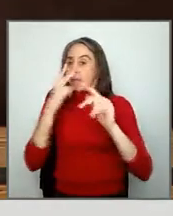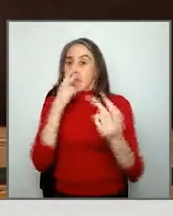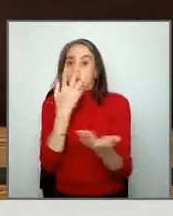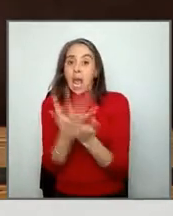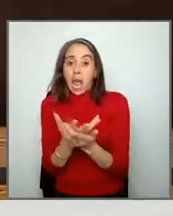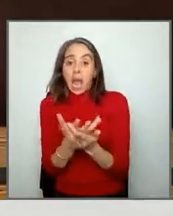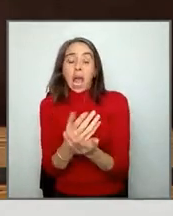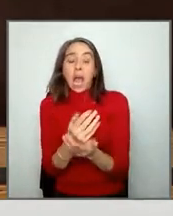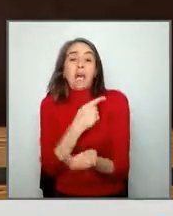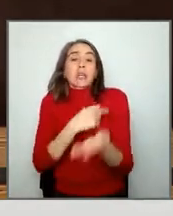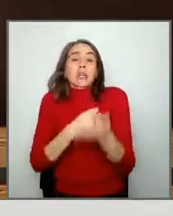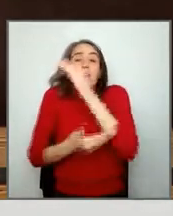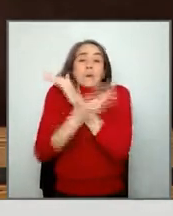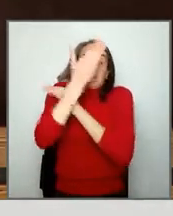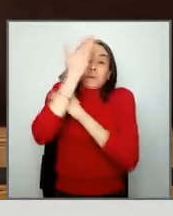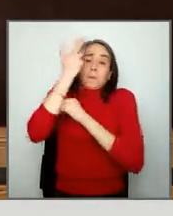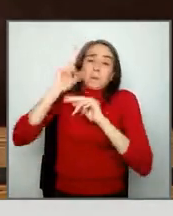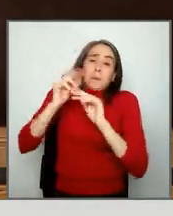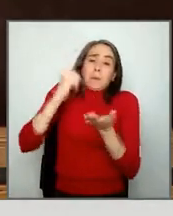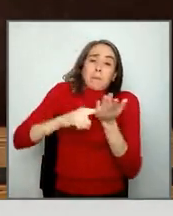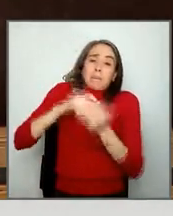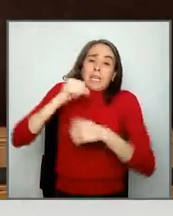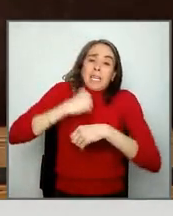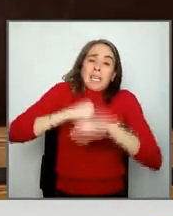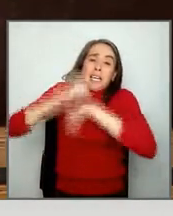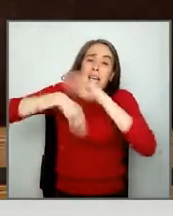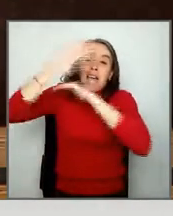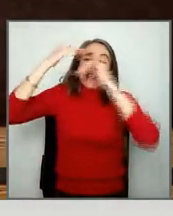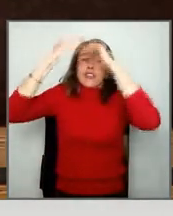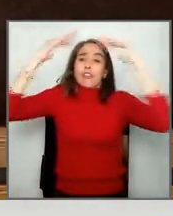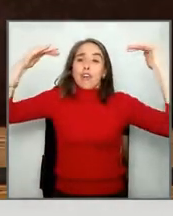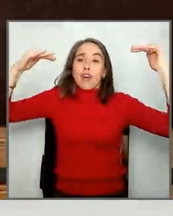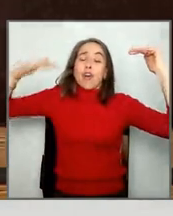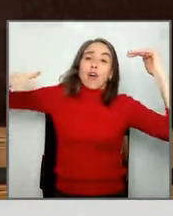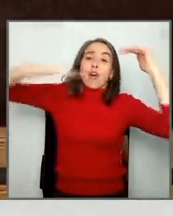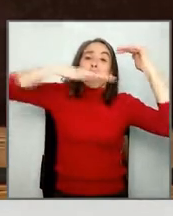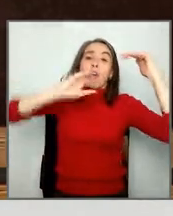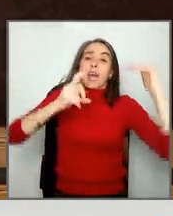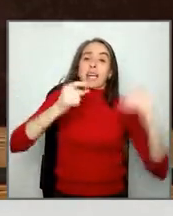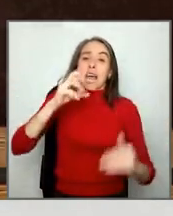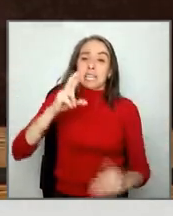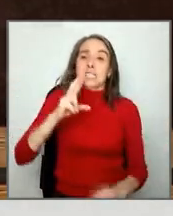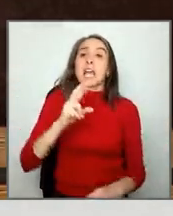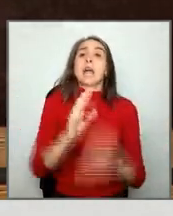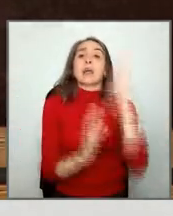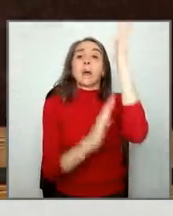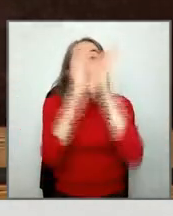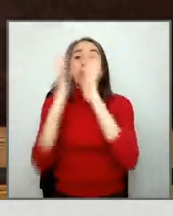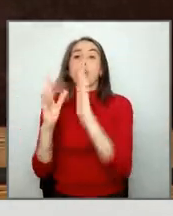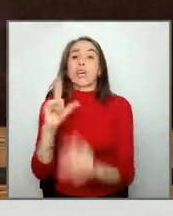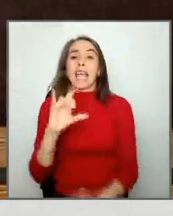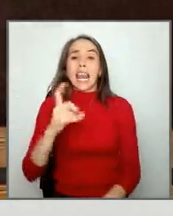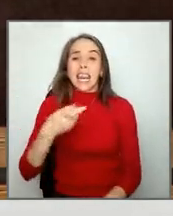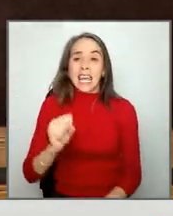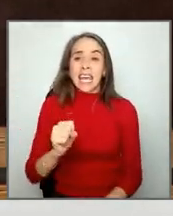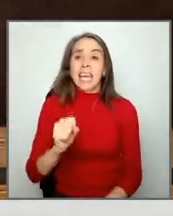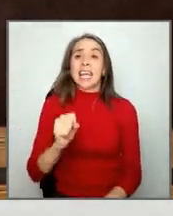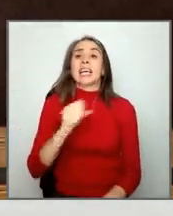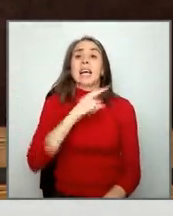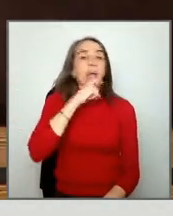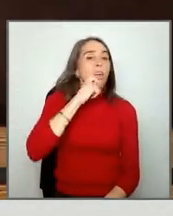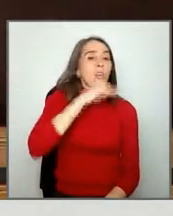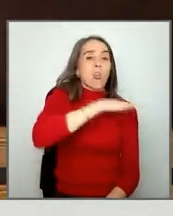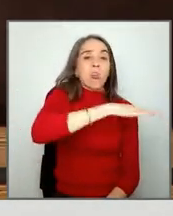milenarios hasta bofedales alto andinos pasando por bosques prístinos de lenga un desierto que